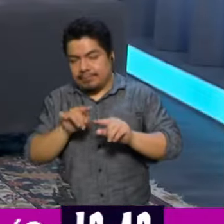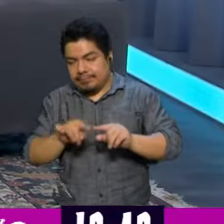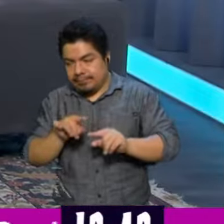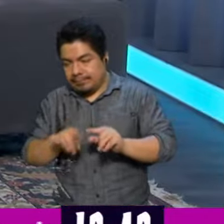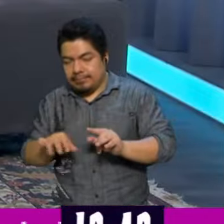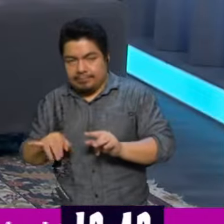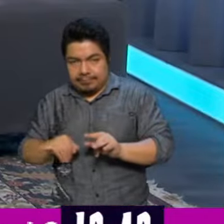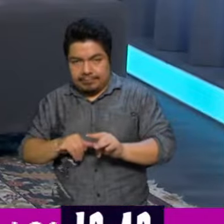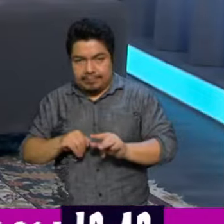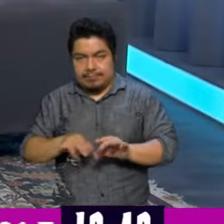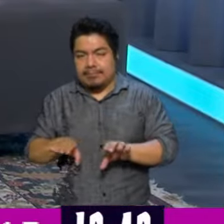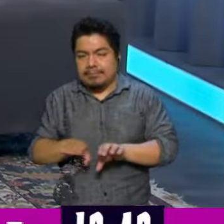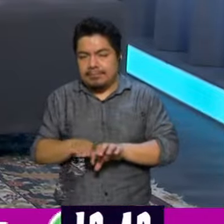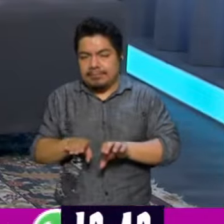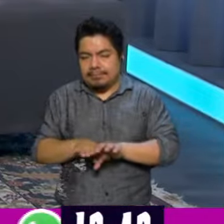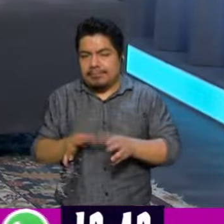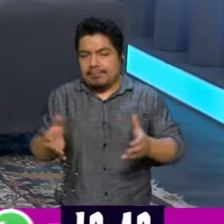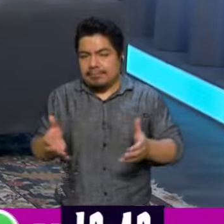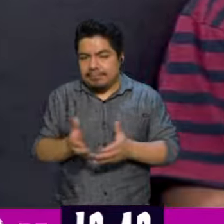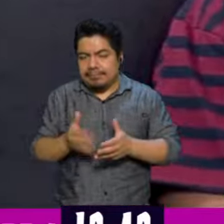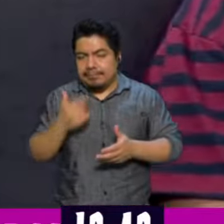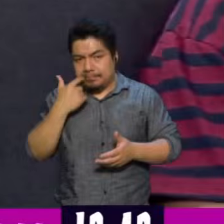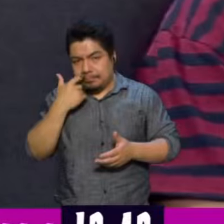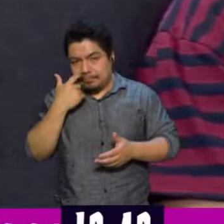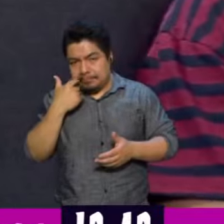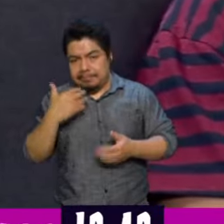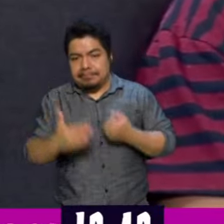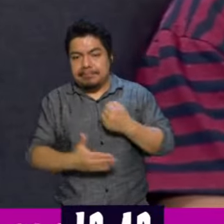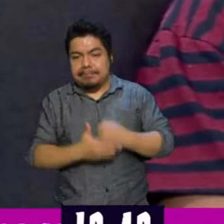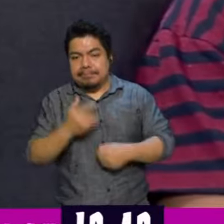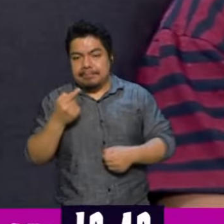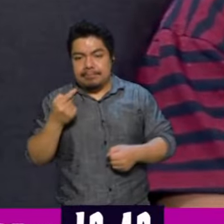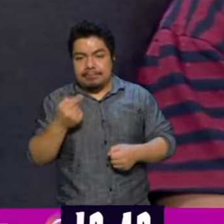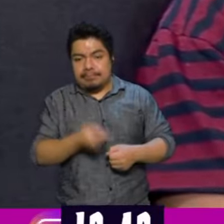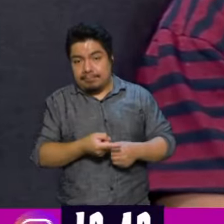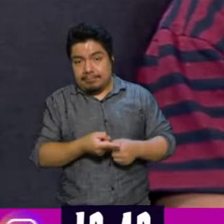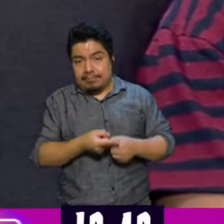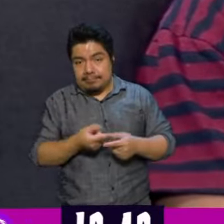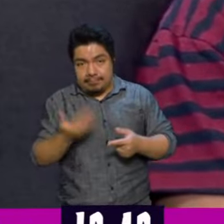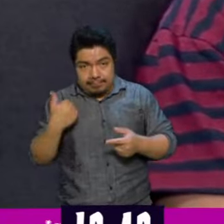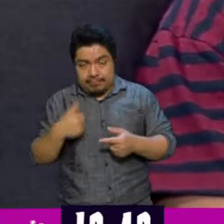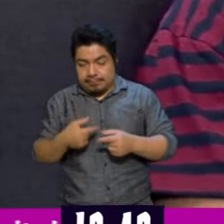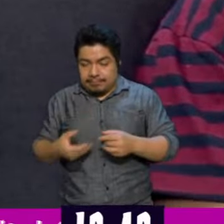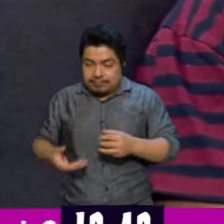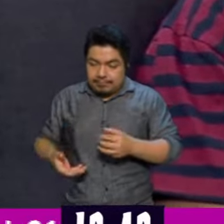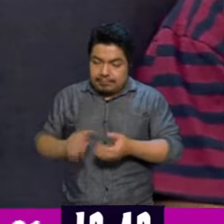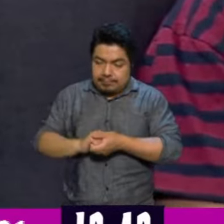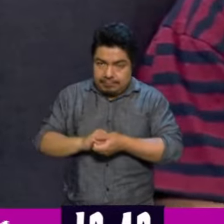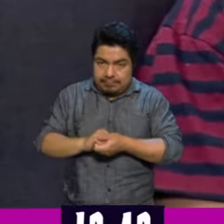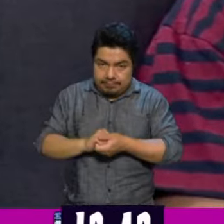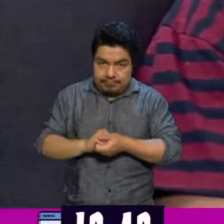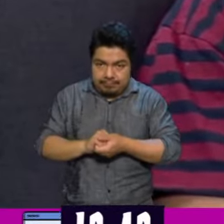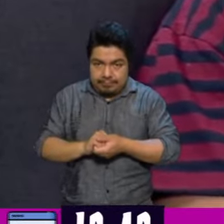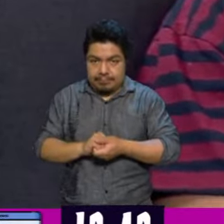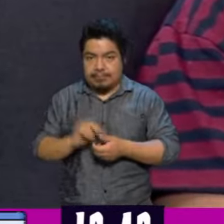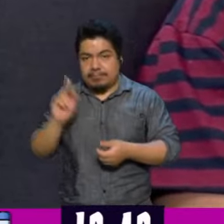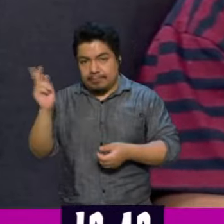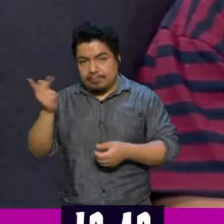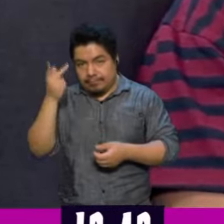Interesantes, claro. Bueno, esto se dio porque justo hicimos una alianza también antes con el